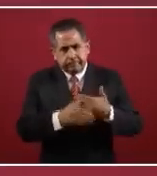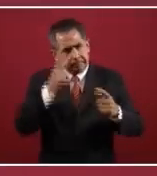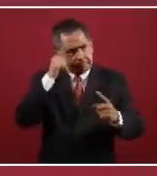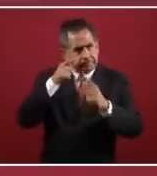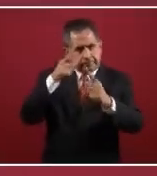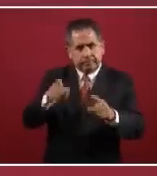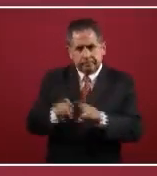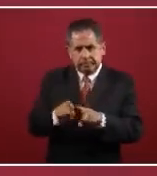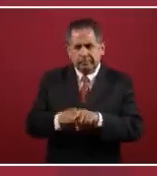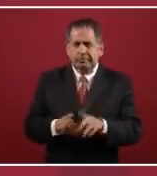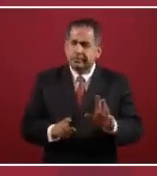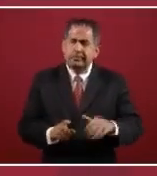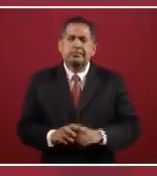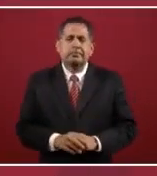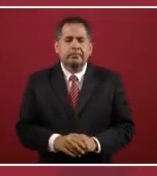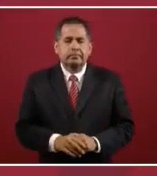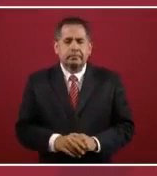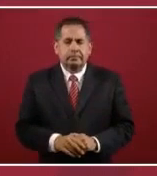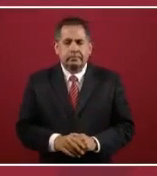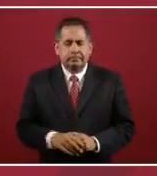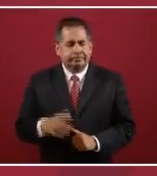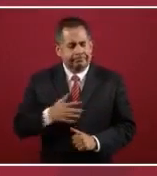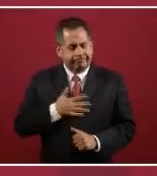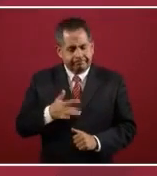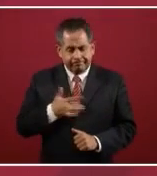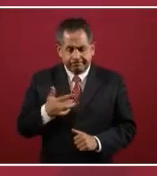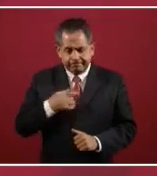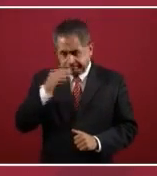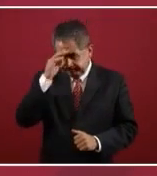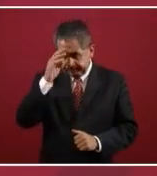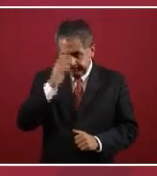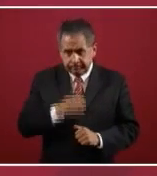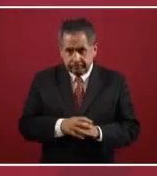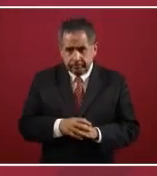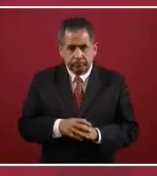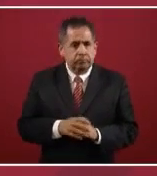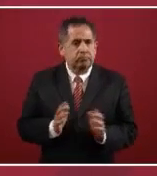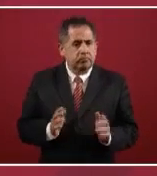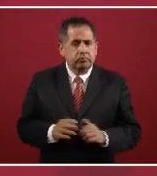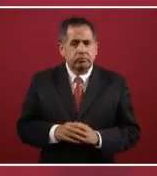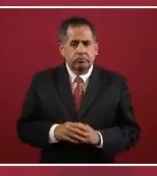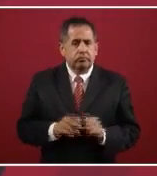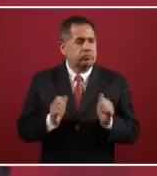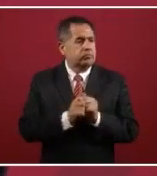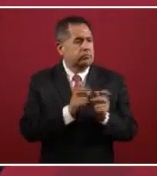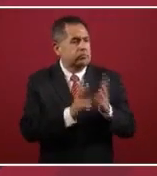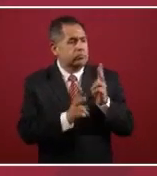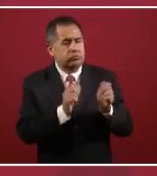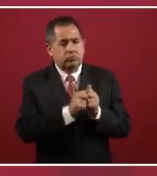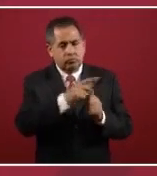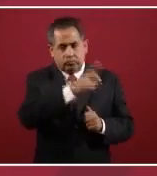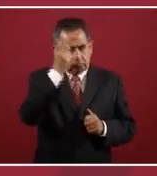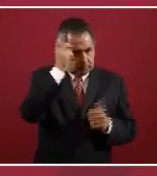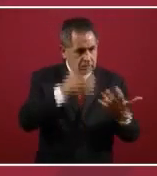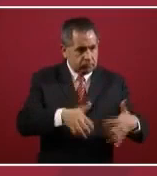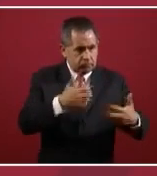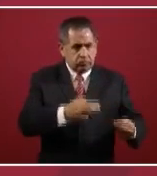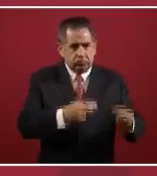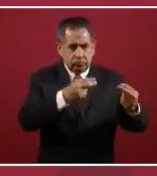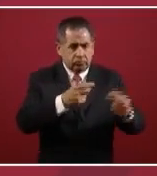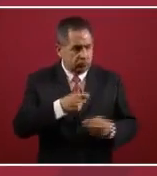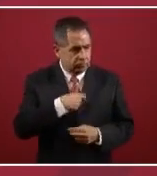propósito. Aunque yo, cuando hablo con los empresarios, les